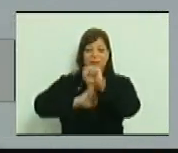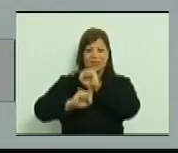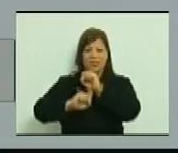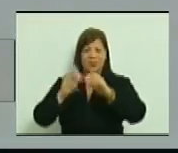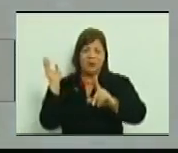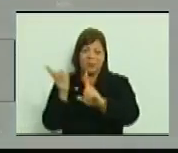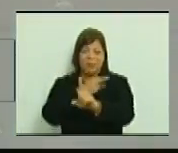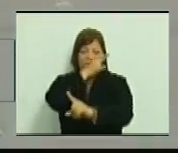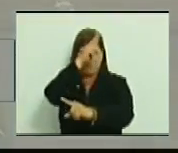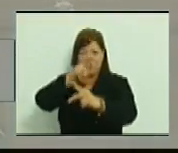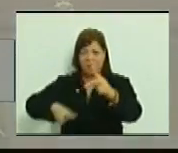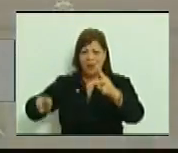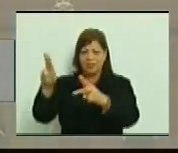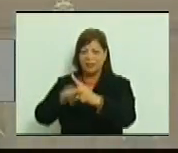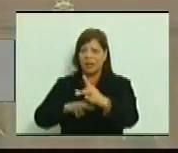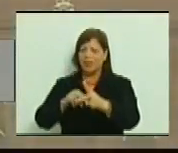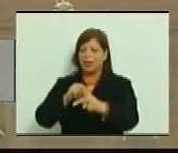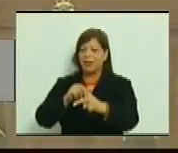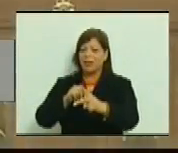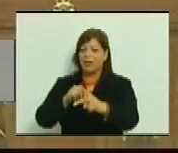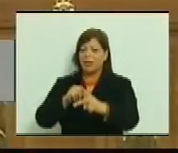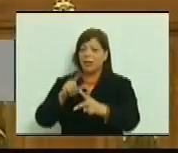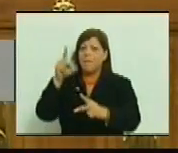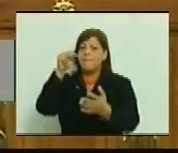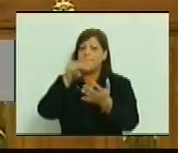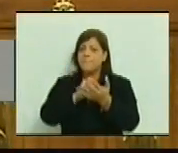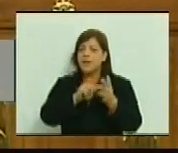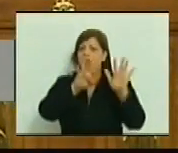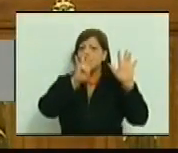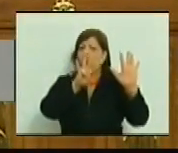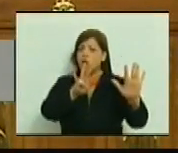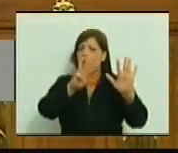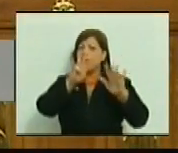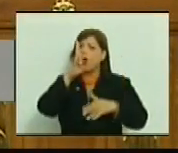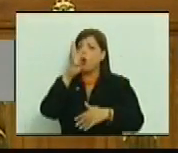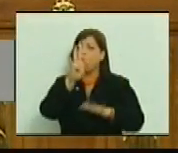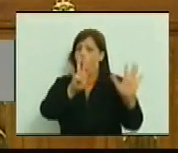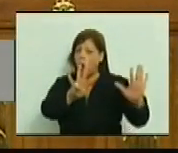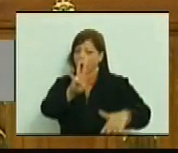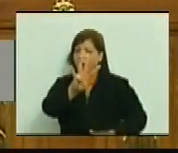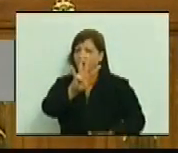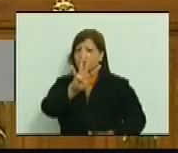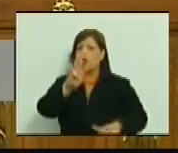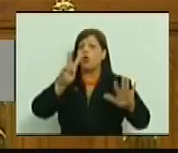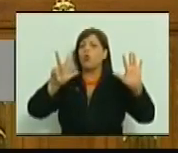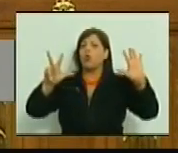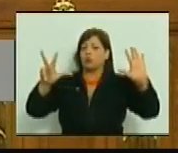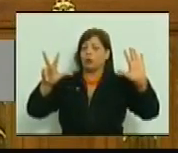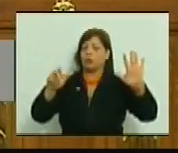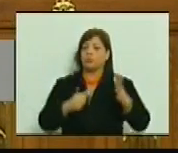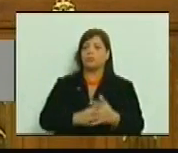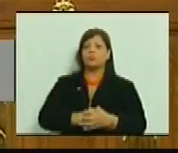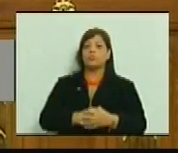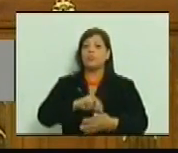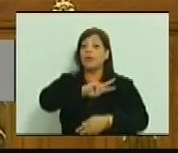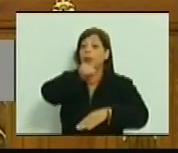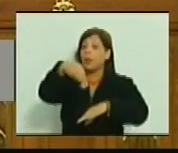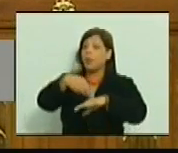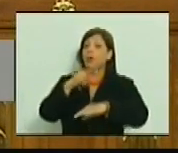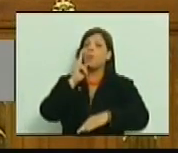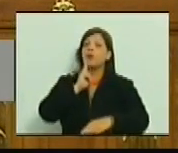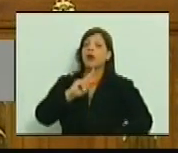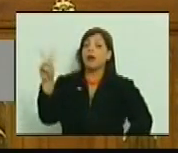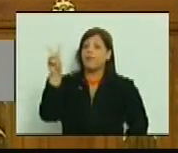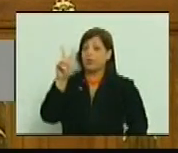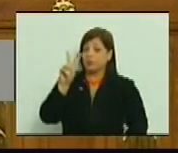Sanción del Delito de Genocidio de 1948. Considerando que la República Bolivariana